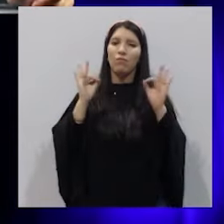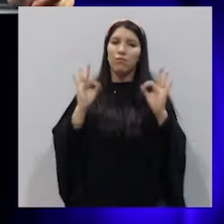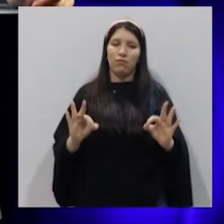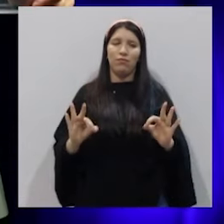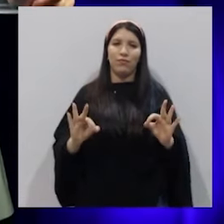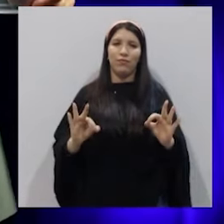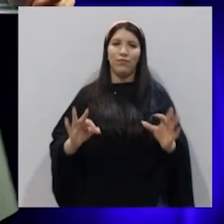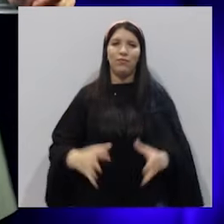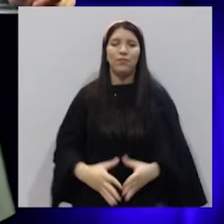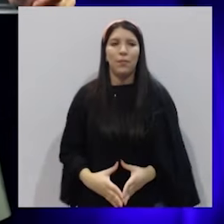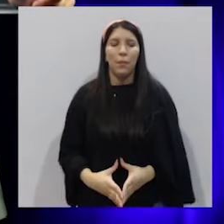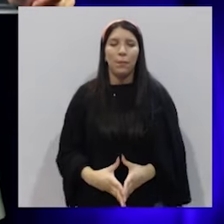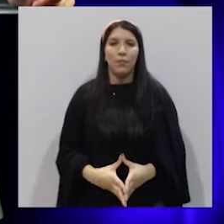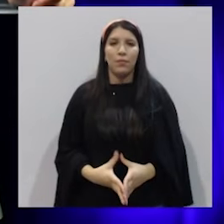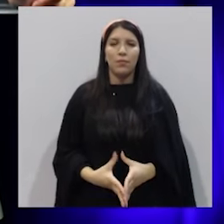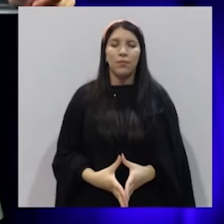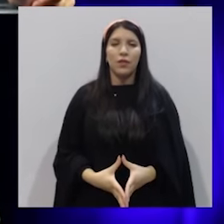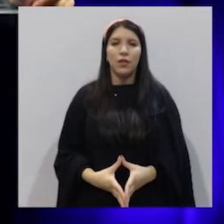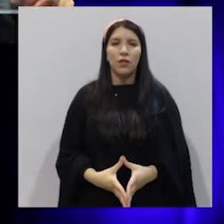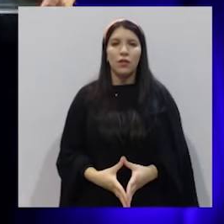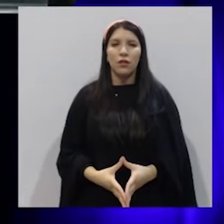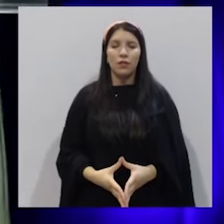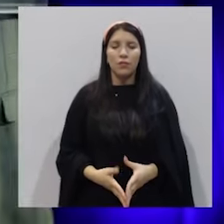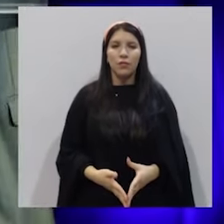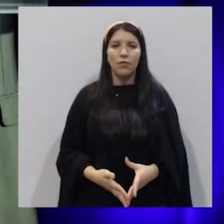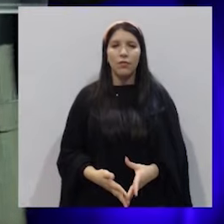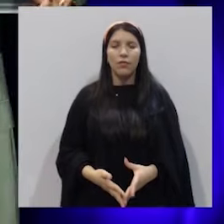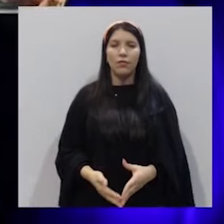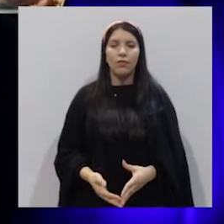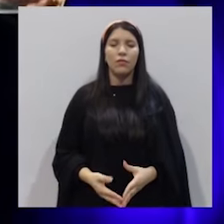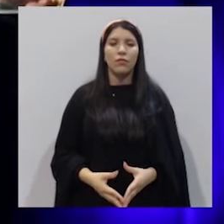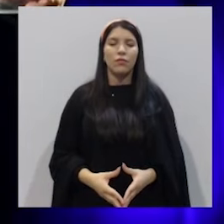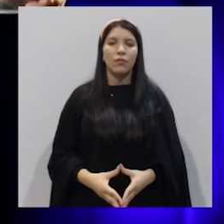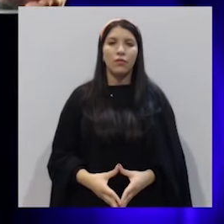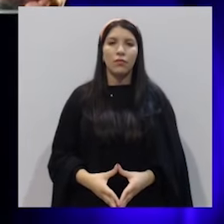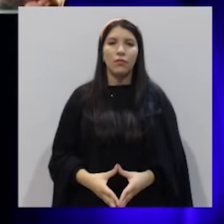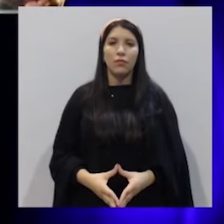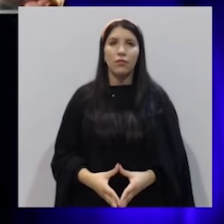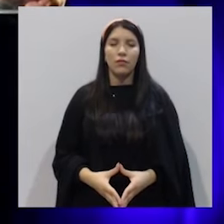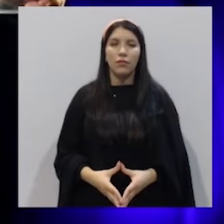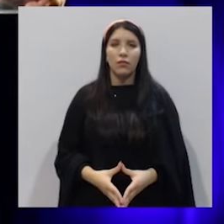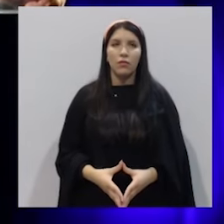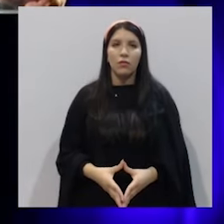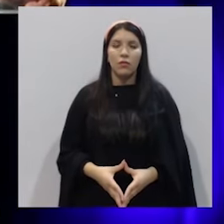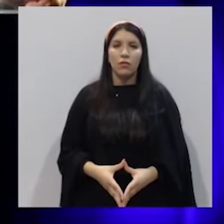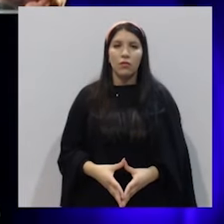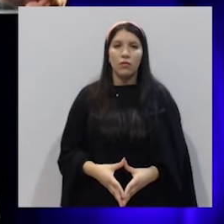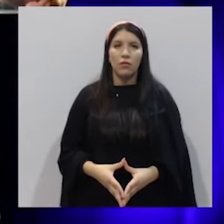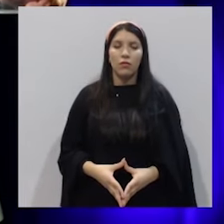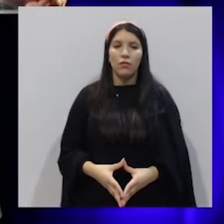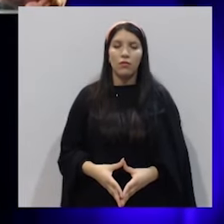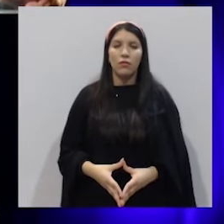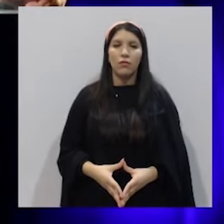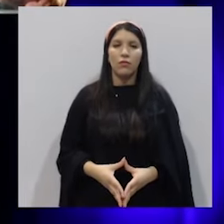el dominio propio entonces no importa qué situación externa pueda afectarnos o